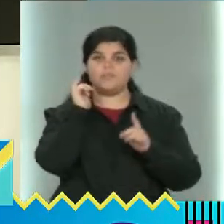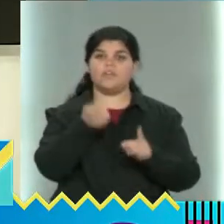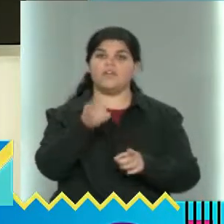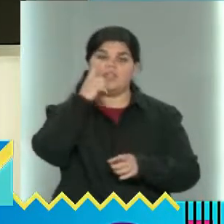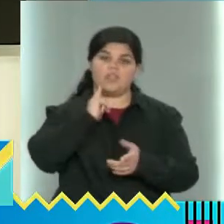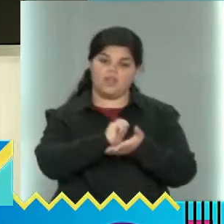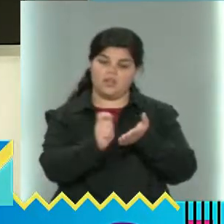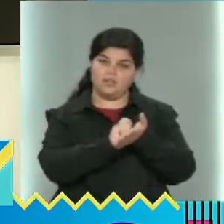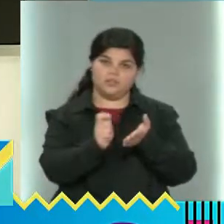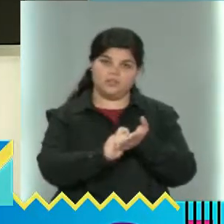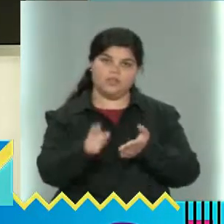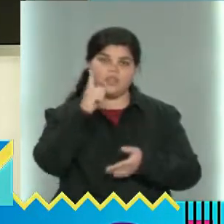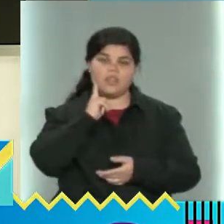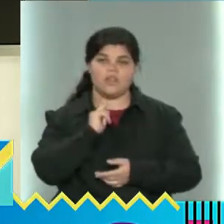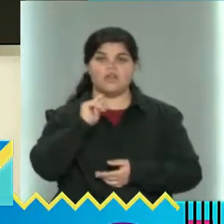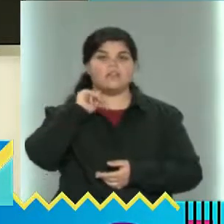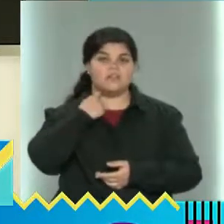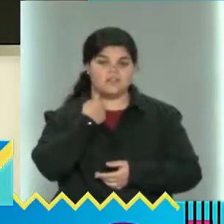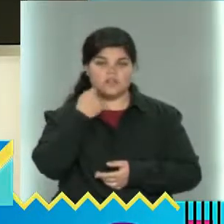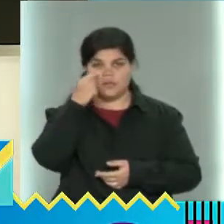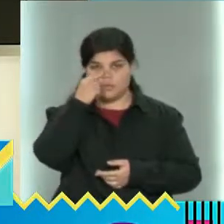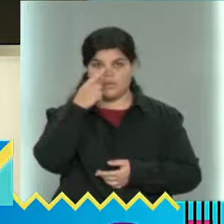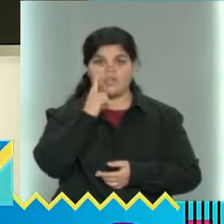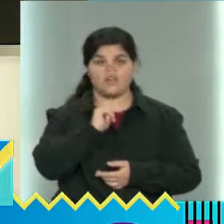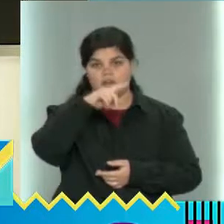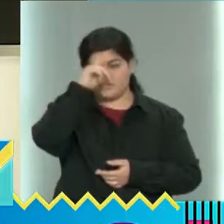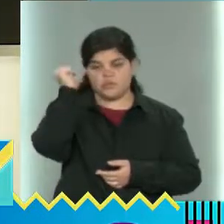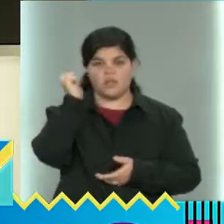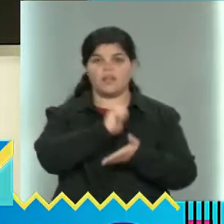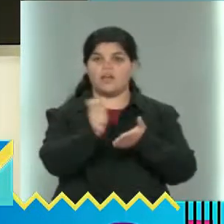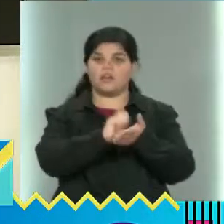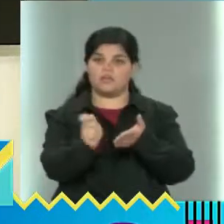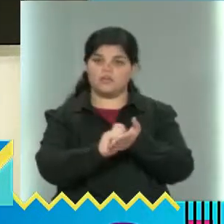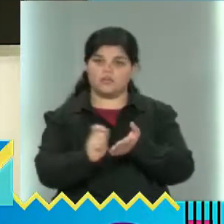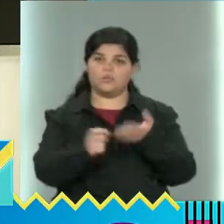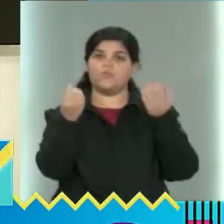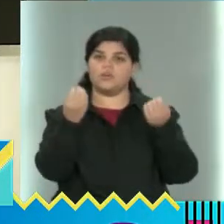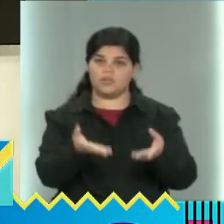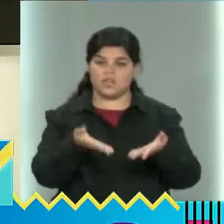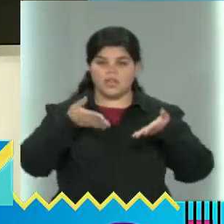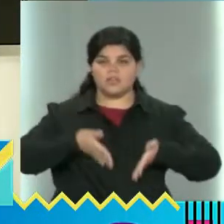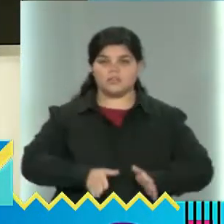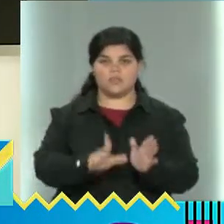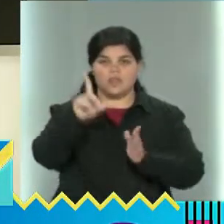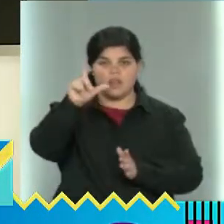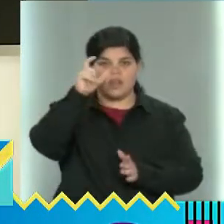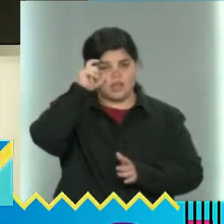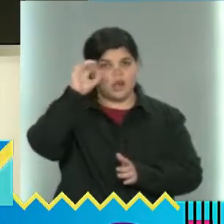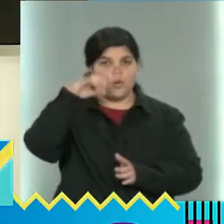Escritor, ¿sí? 13 de junio, el Día Nacional del Escritor, por el nacimiento de Leopoldo Lugones